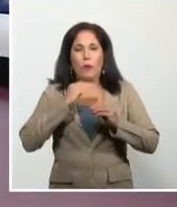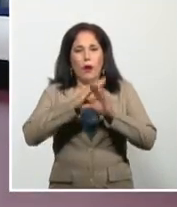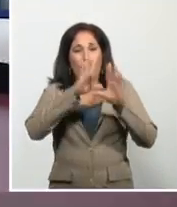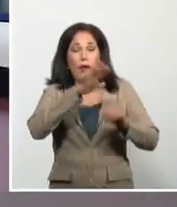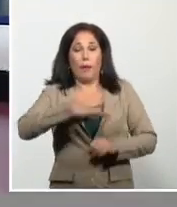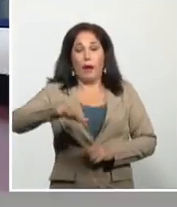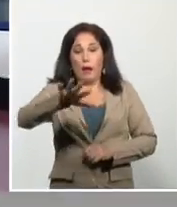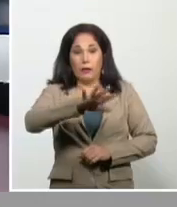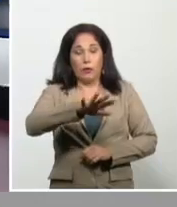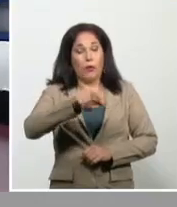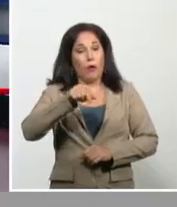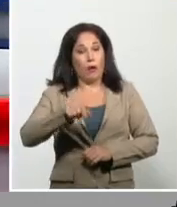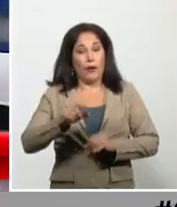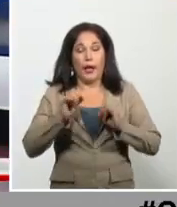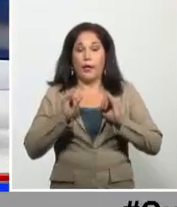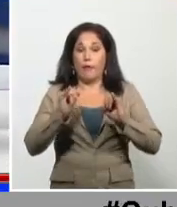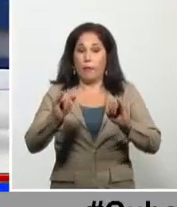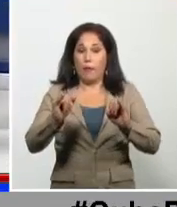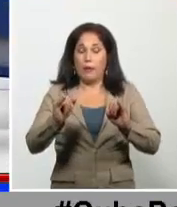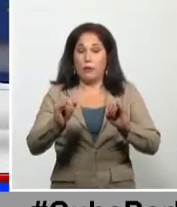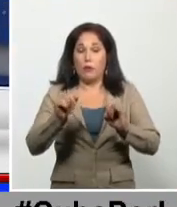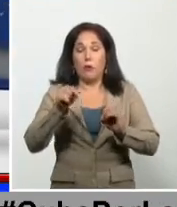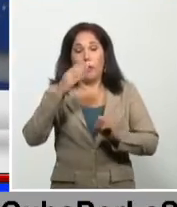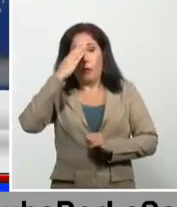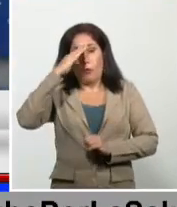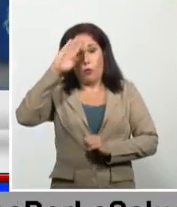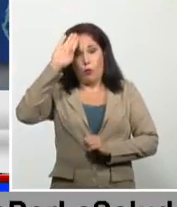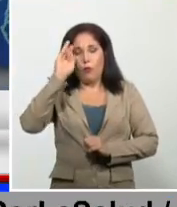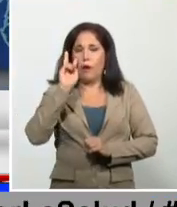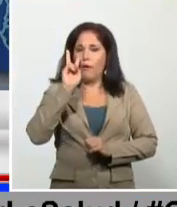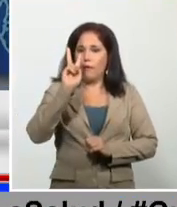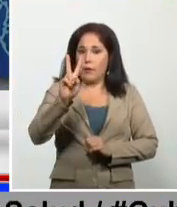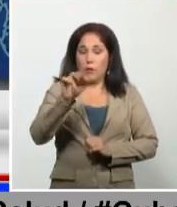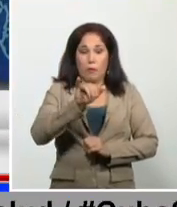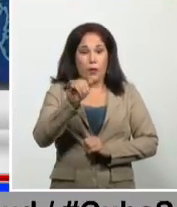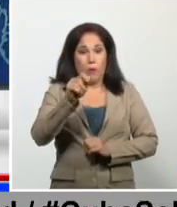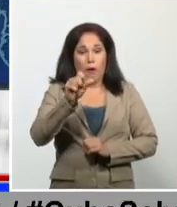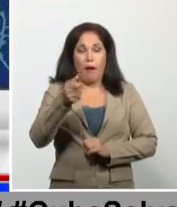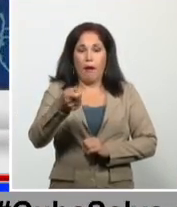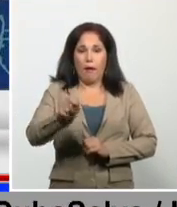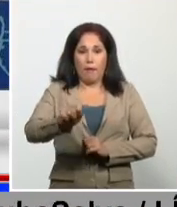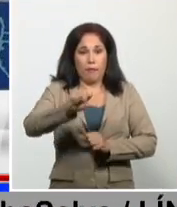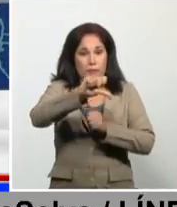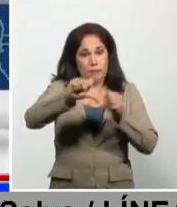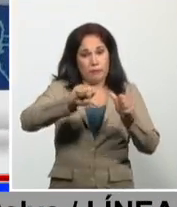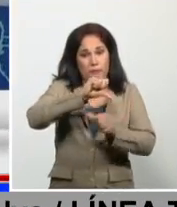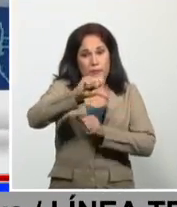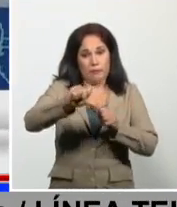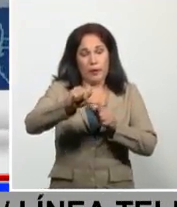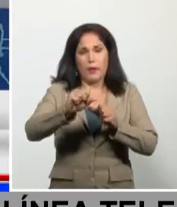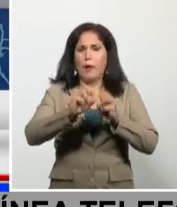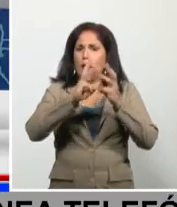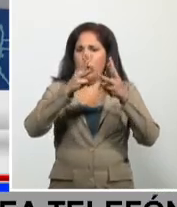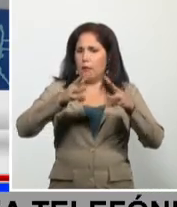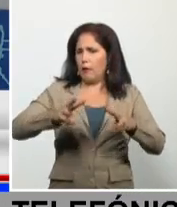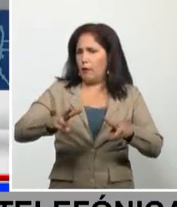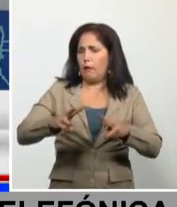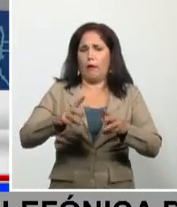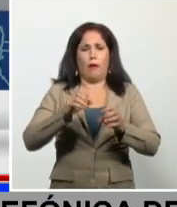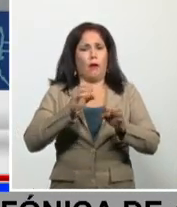buenos días. Transmitimos en vivo a través del canal Cuba Visión, también de Canal Caribe y de los medios públicos a través de las